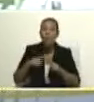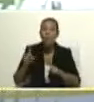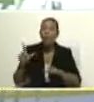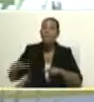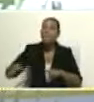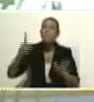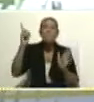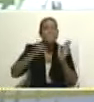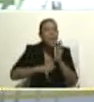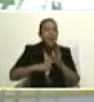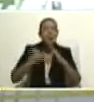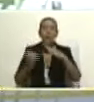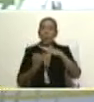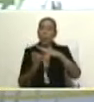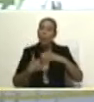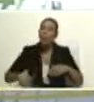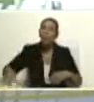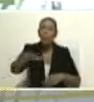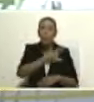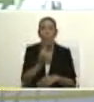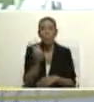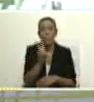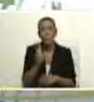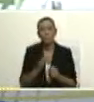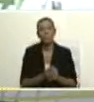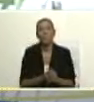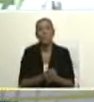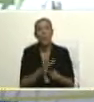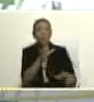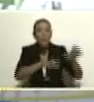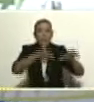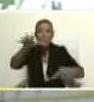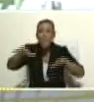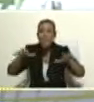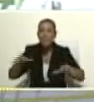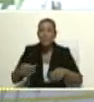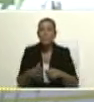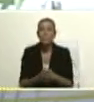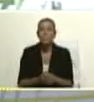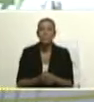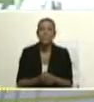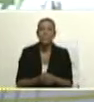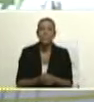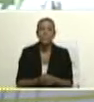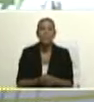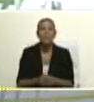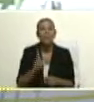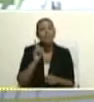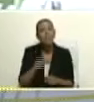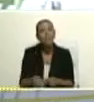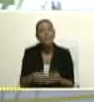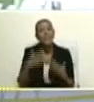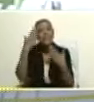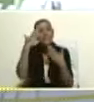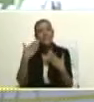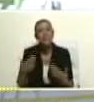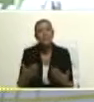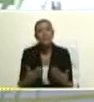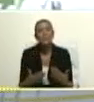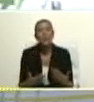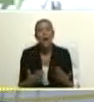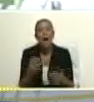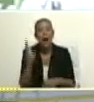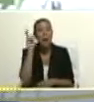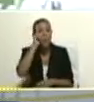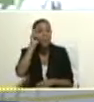en miles de instituciones, escuelas y liceos del país. Igualmente quiero saludar a la